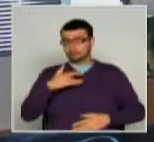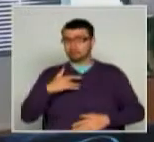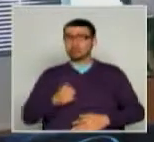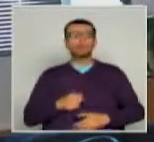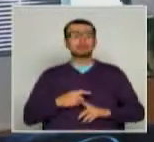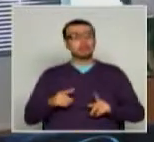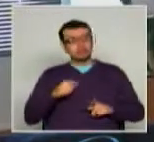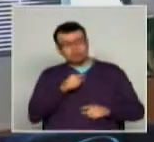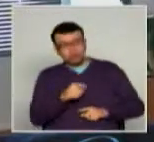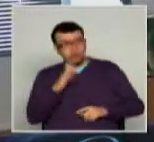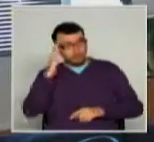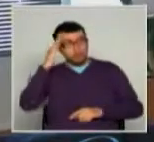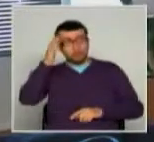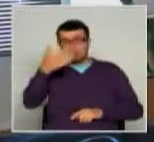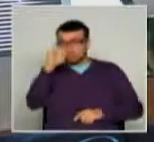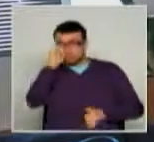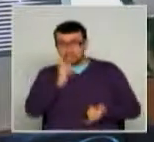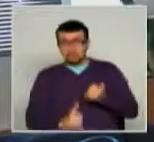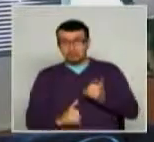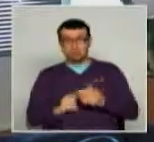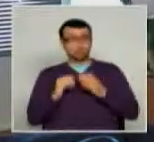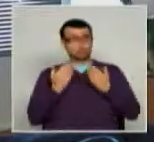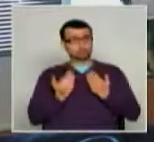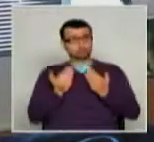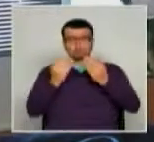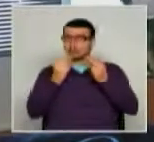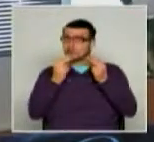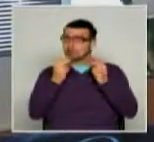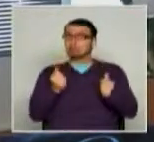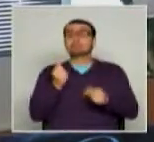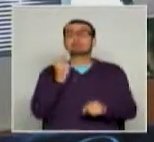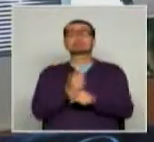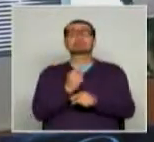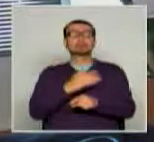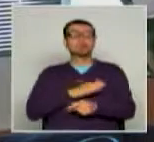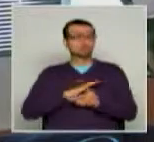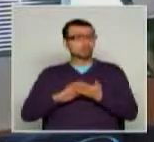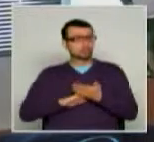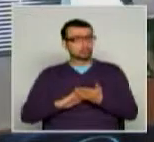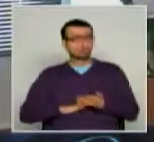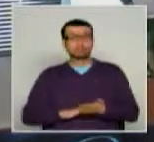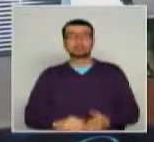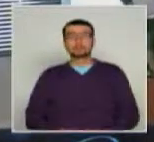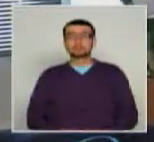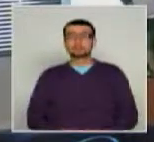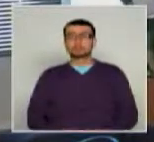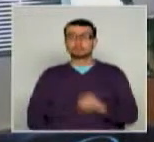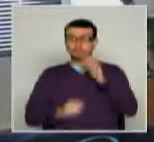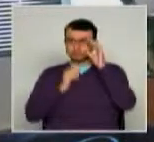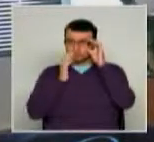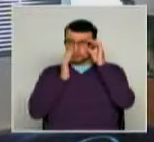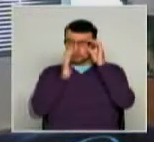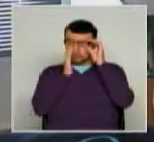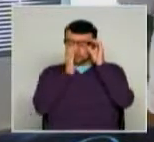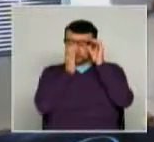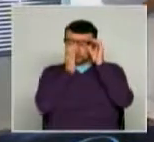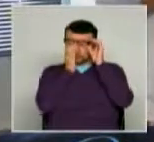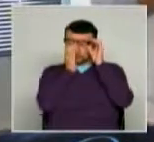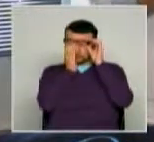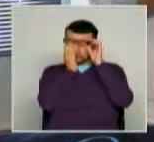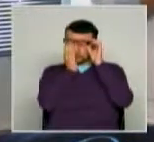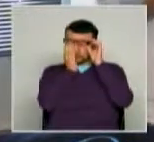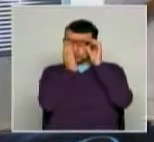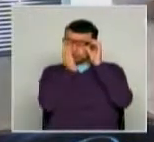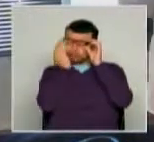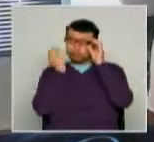los resultados que uno ve son asombrosos porque son muy rápidos, son muy efectivos. Y el flujo de